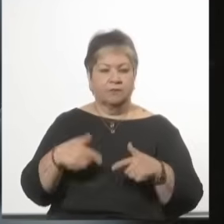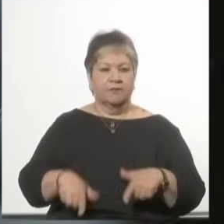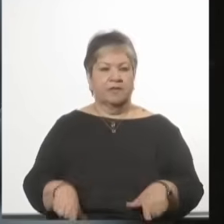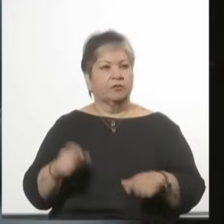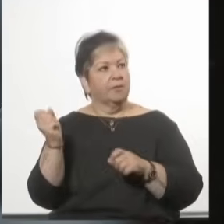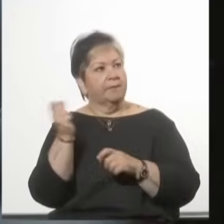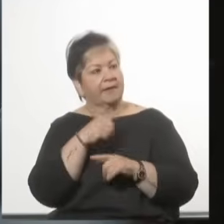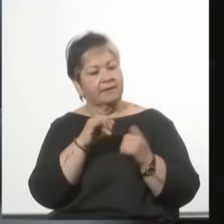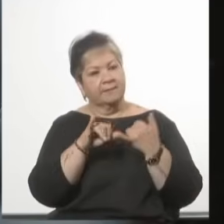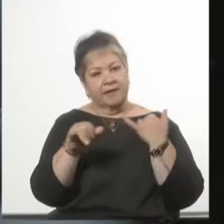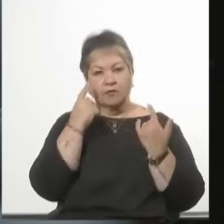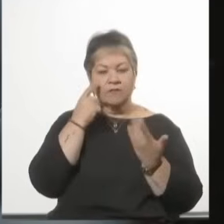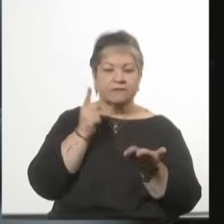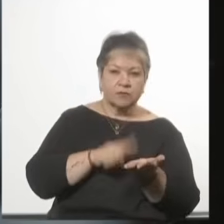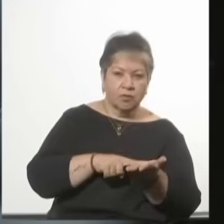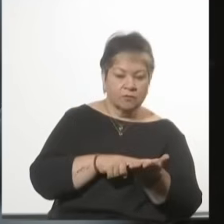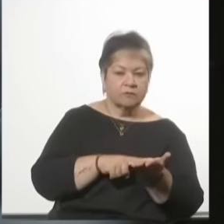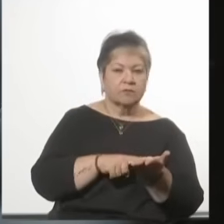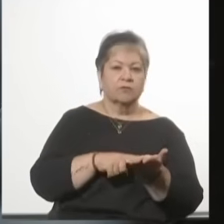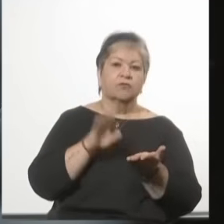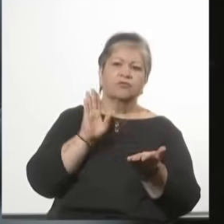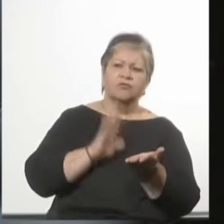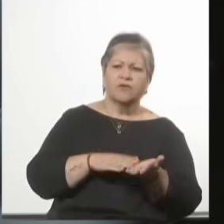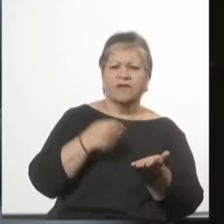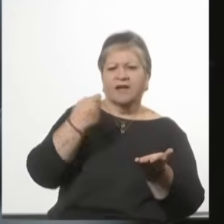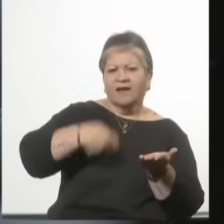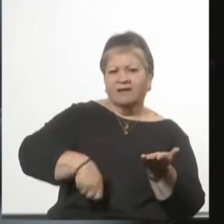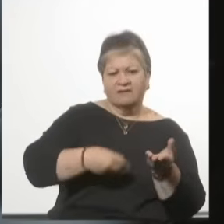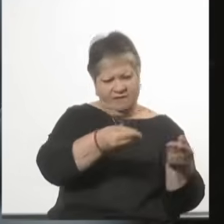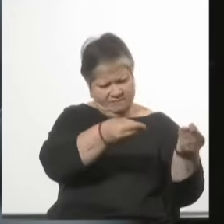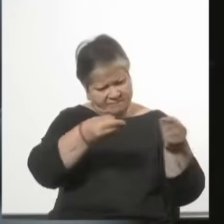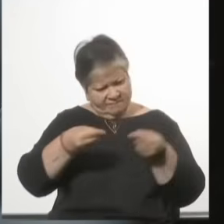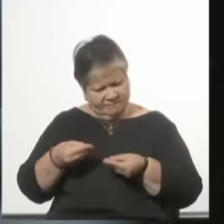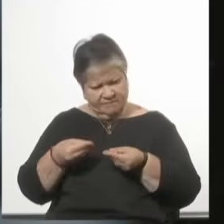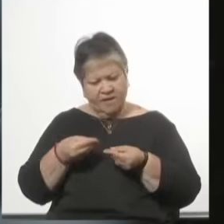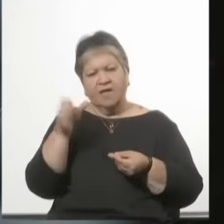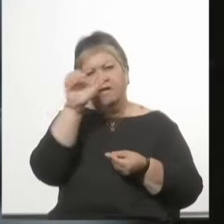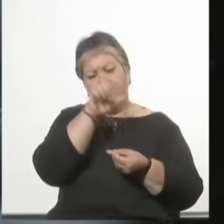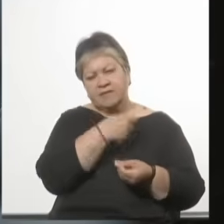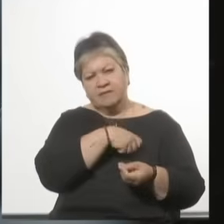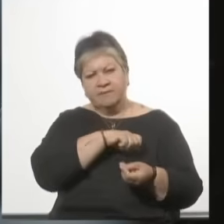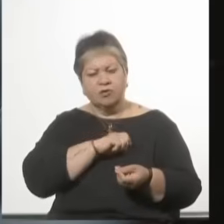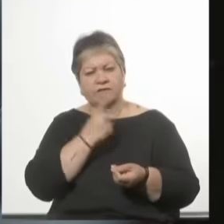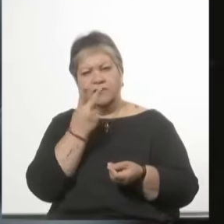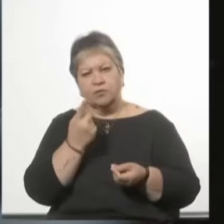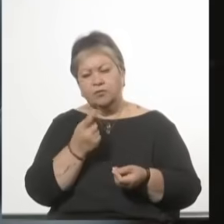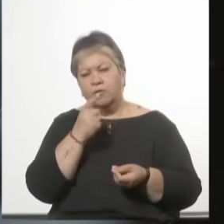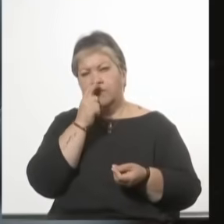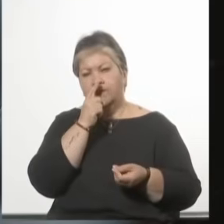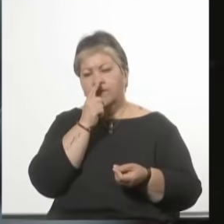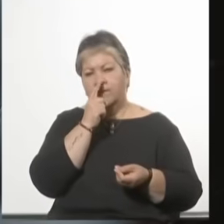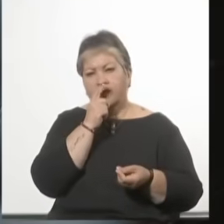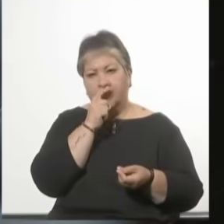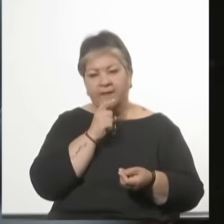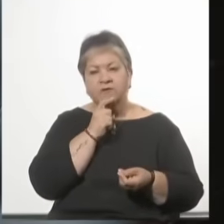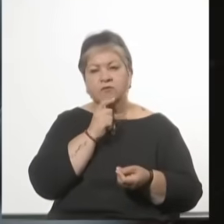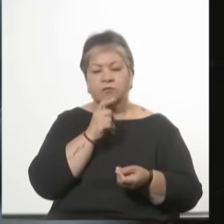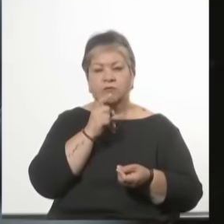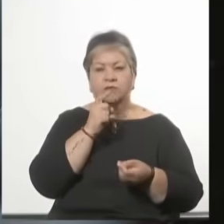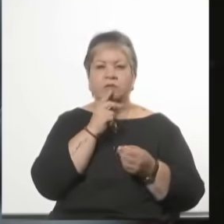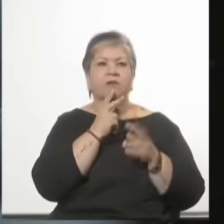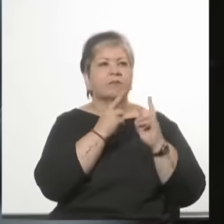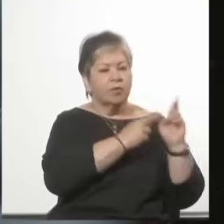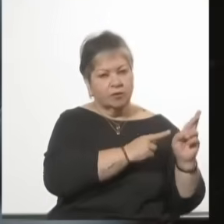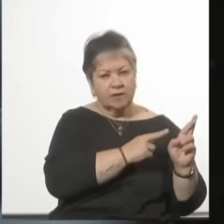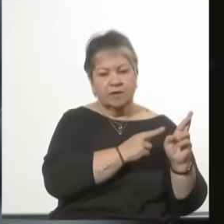con observaciones sobre las garantías presentadas. Cardama contesta el 21 de marzo de 2024, solicitando una